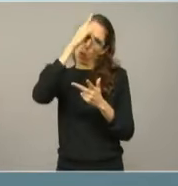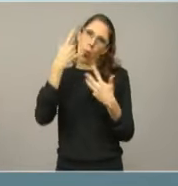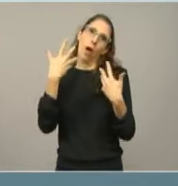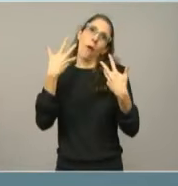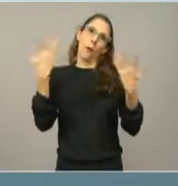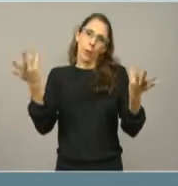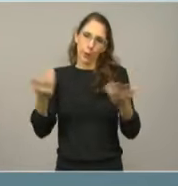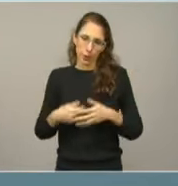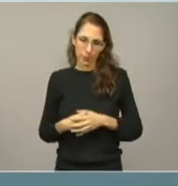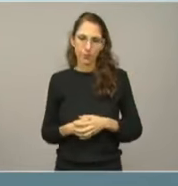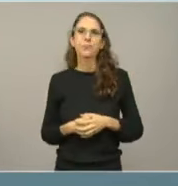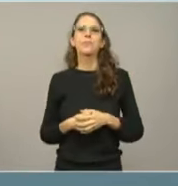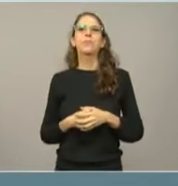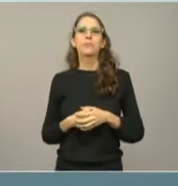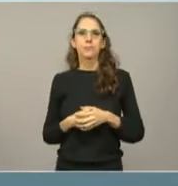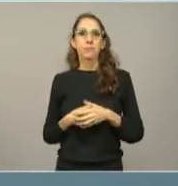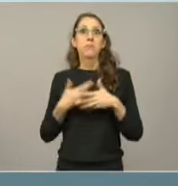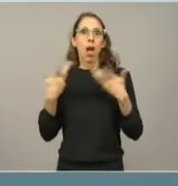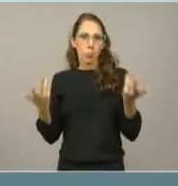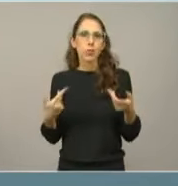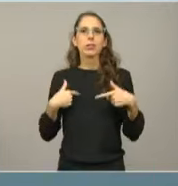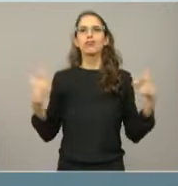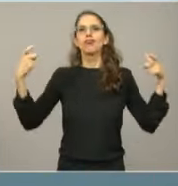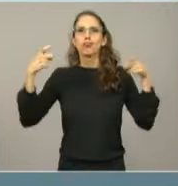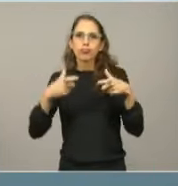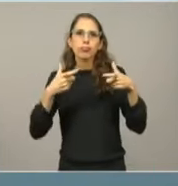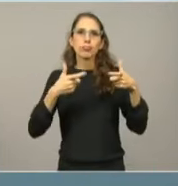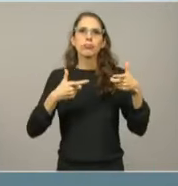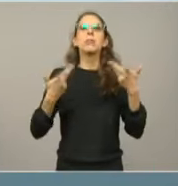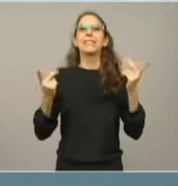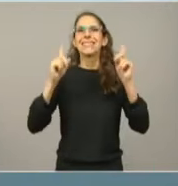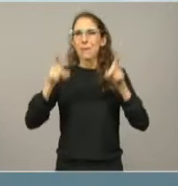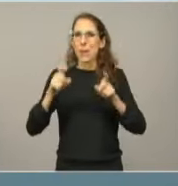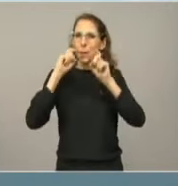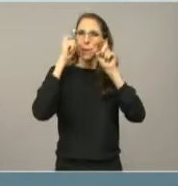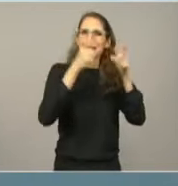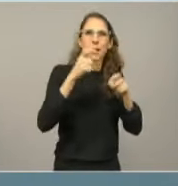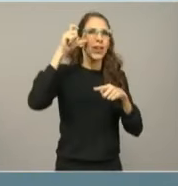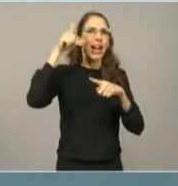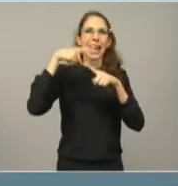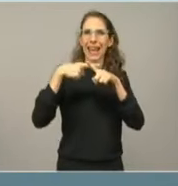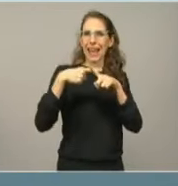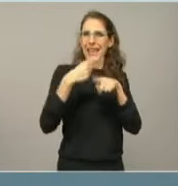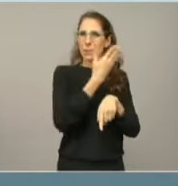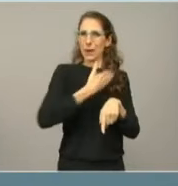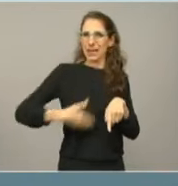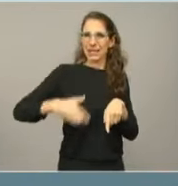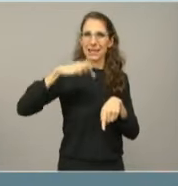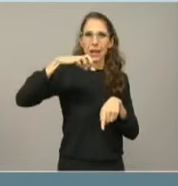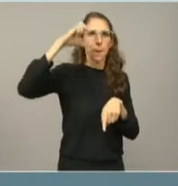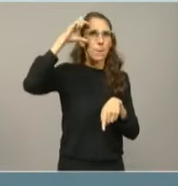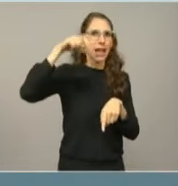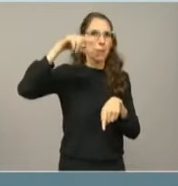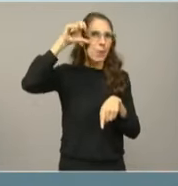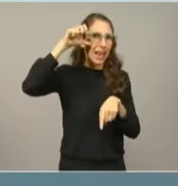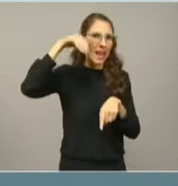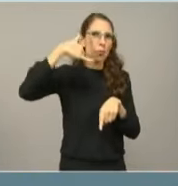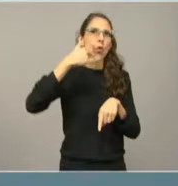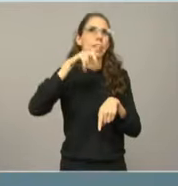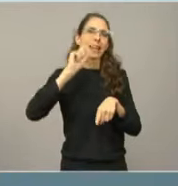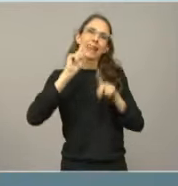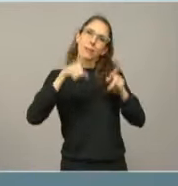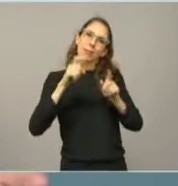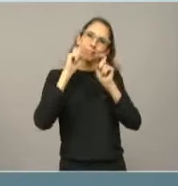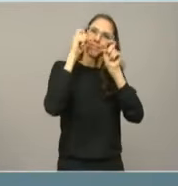eh se hizo una visita de Conjunto a bueno al Pepe Mujica expresidente de Uruguay Así que